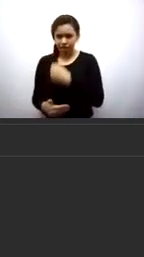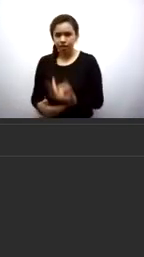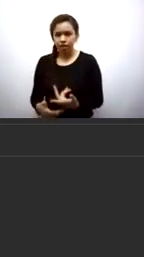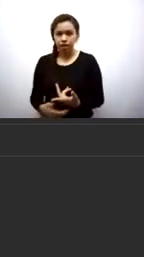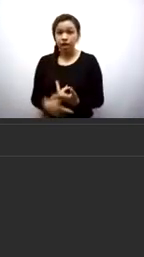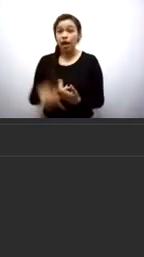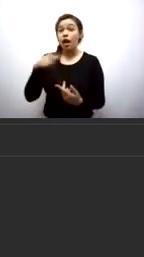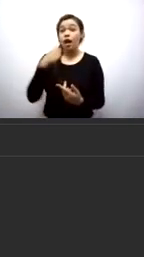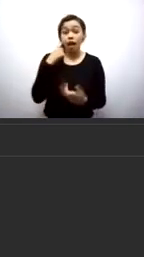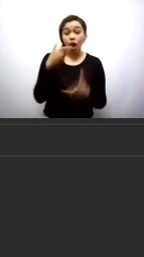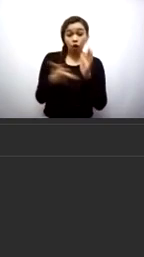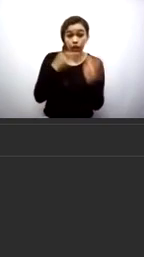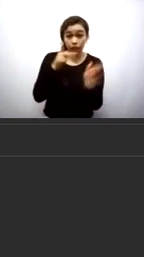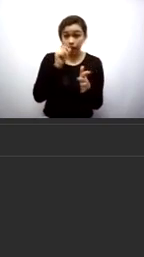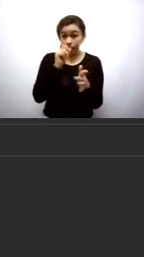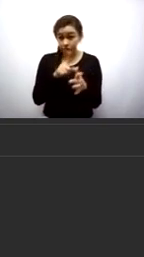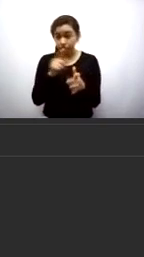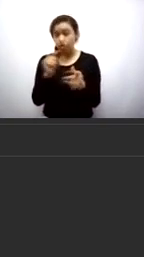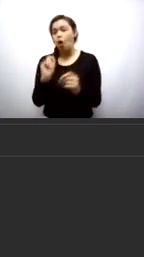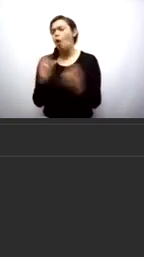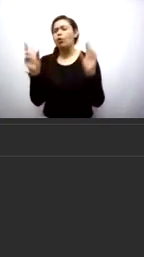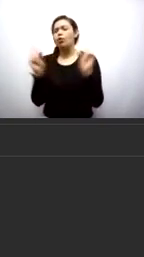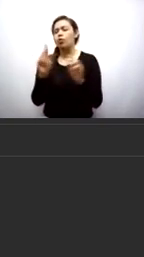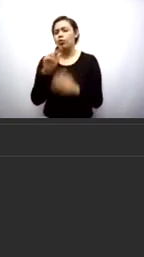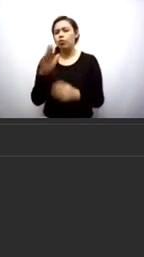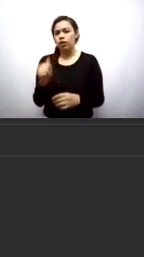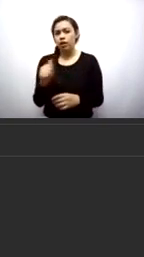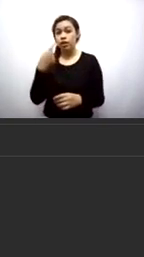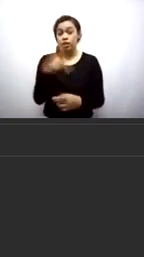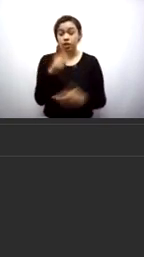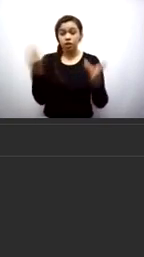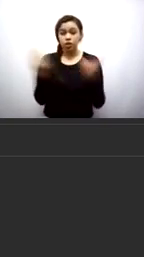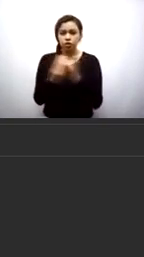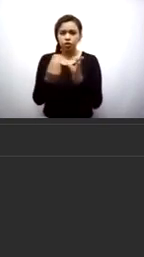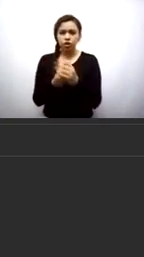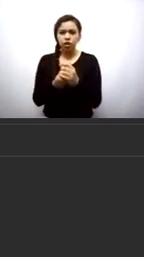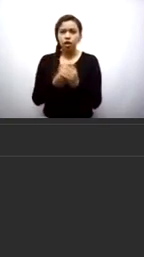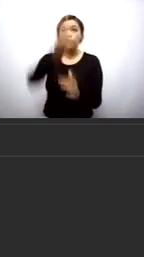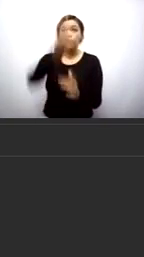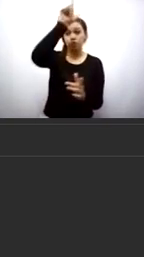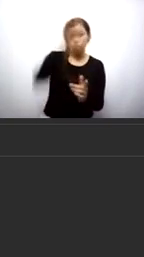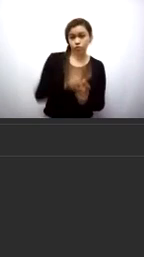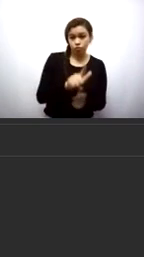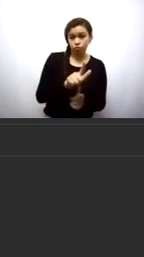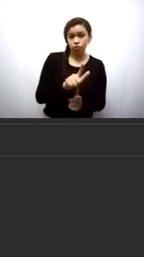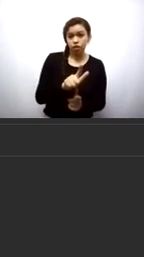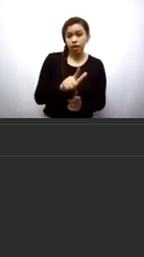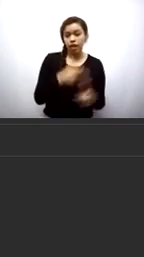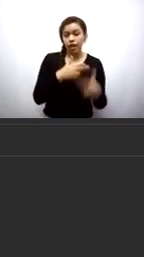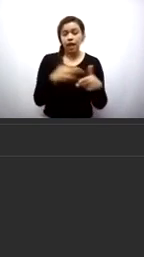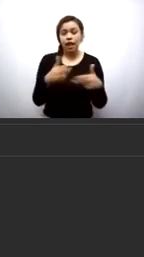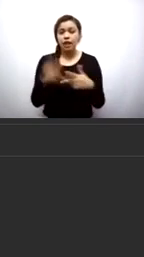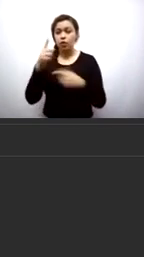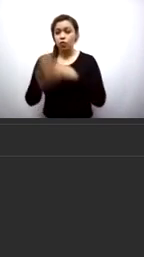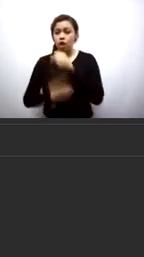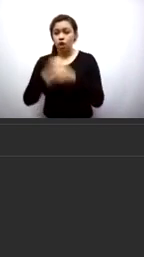se repite. Esta opción es muy útil si tu clase es, por ejemplo, todos los lunes de aquí hasta que termine el año.